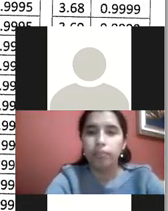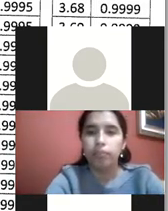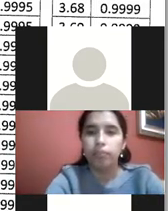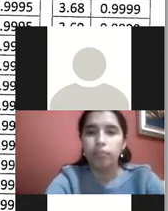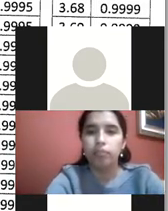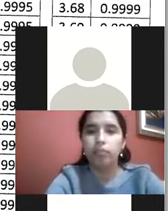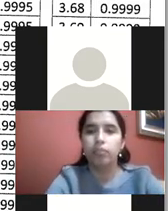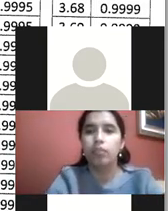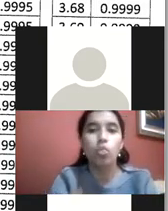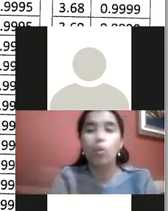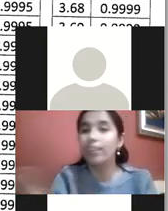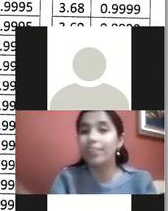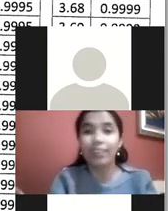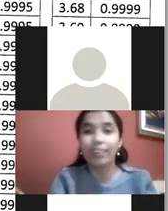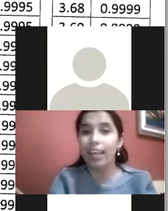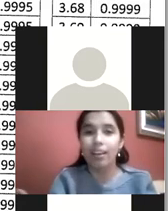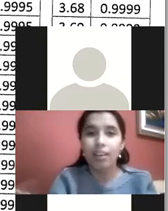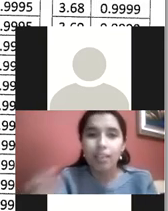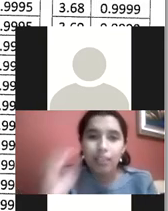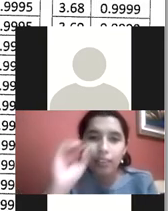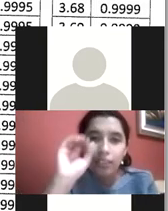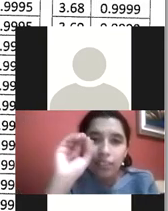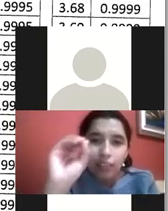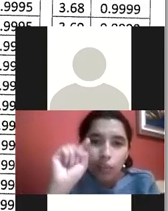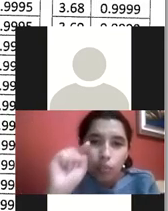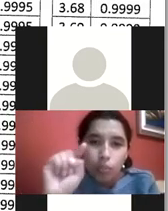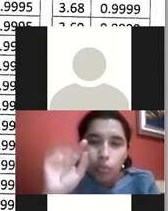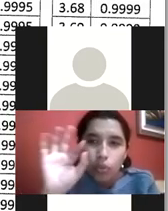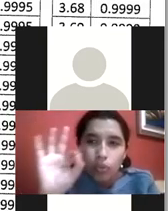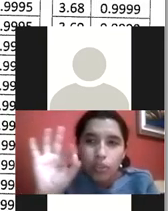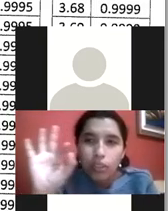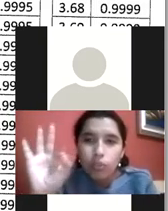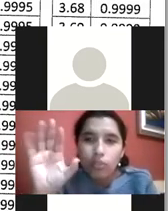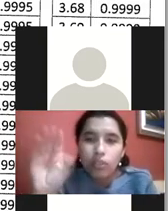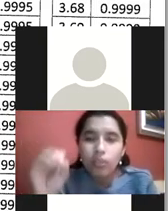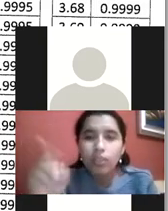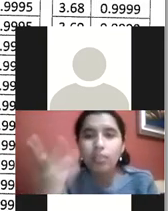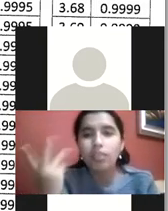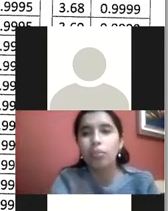Entonces, cuando no está, tenemos que nosotros colocar el que esté más cerca de ellos.